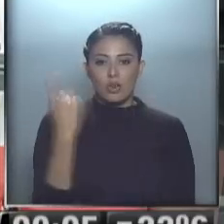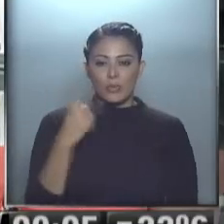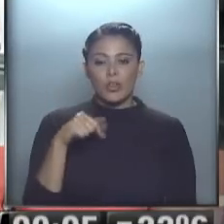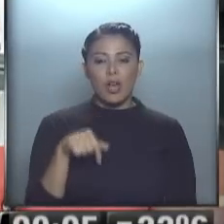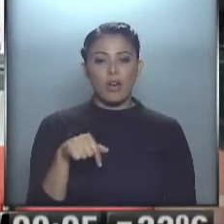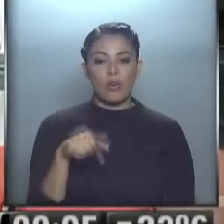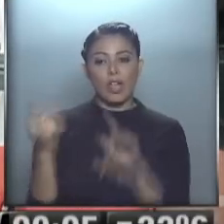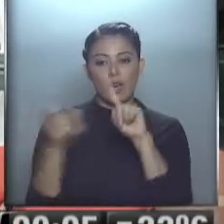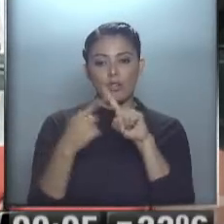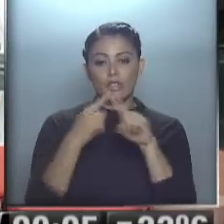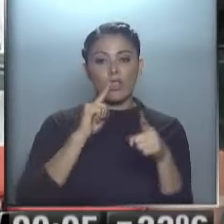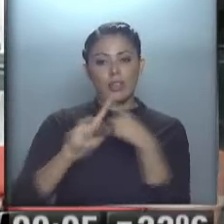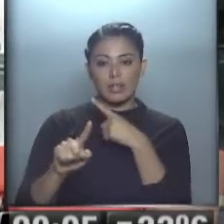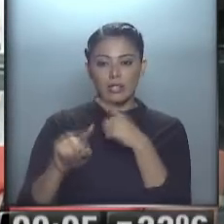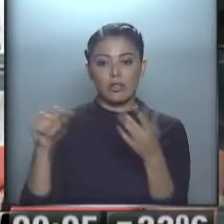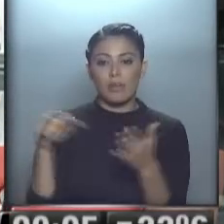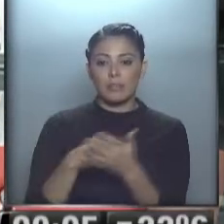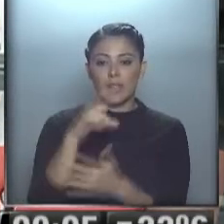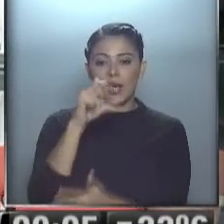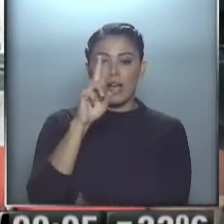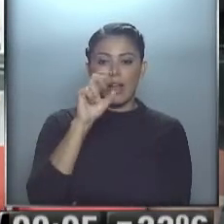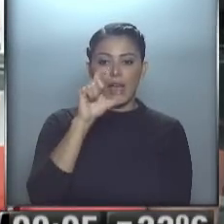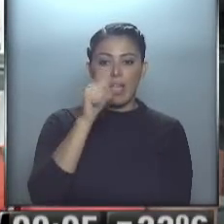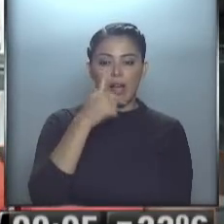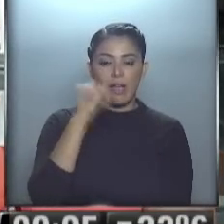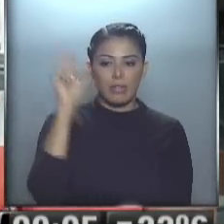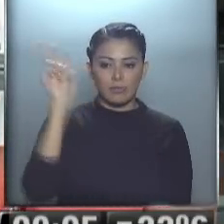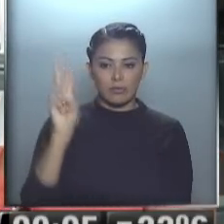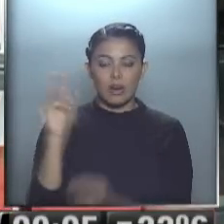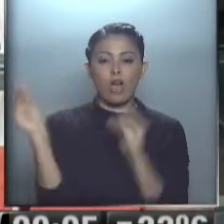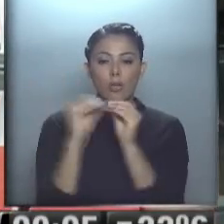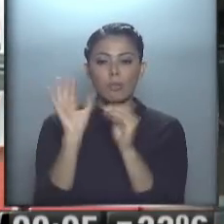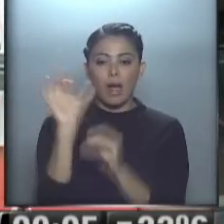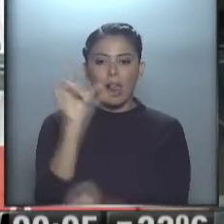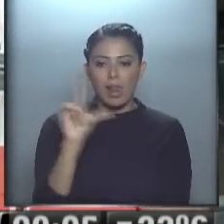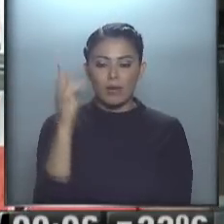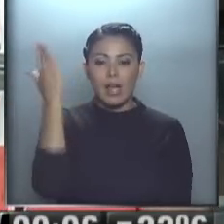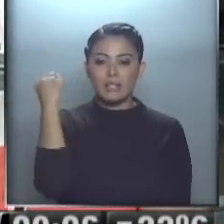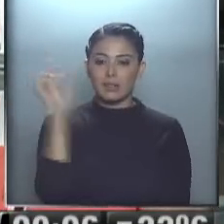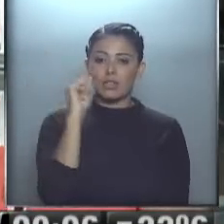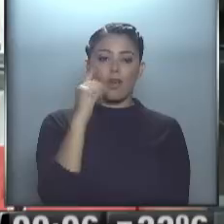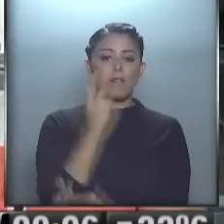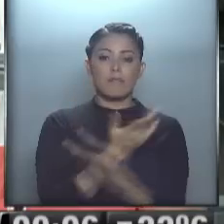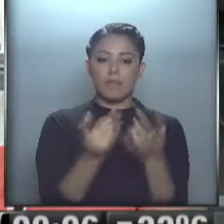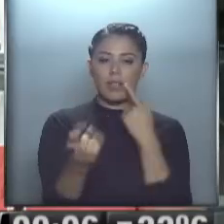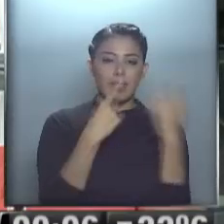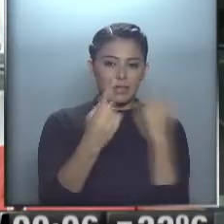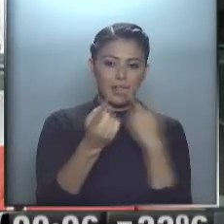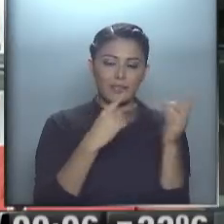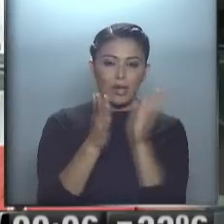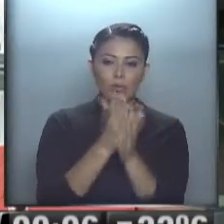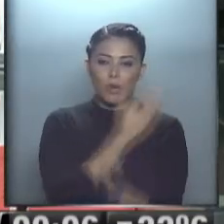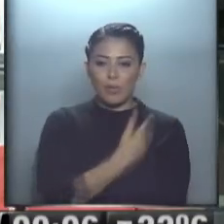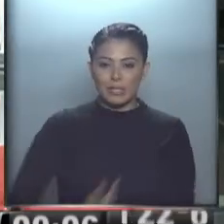vamos a tomar contacto en vivo con la ciudad de Caracas con nuestra compañera Laura mayoi después de compartir la nota que hizo en las últimas horas con el